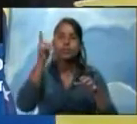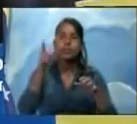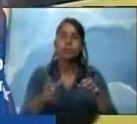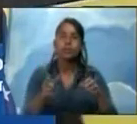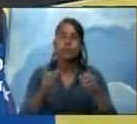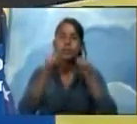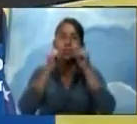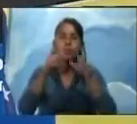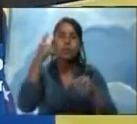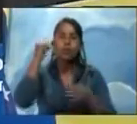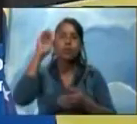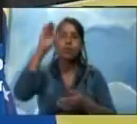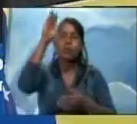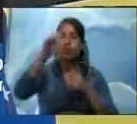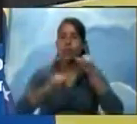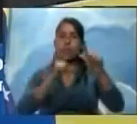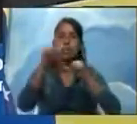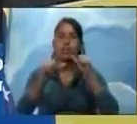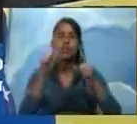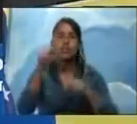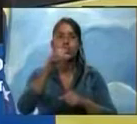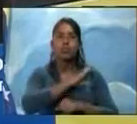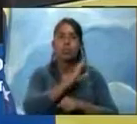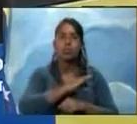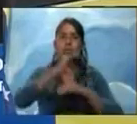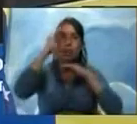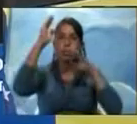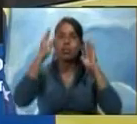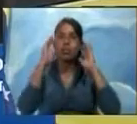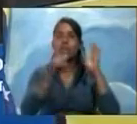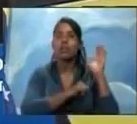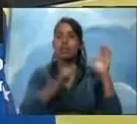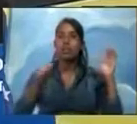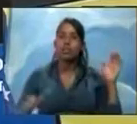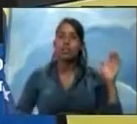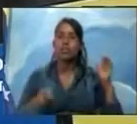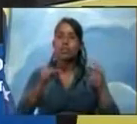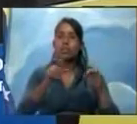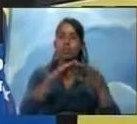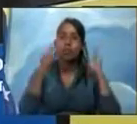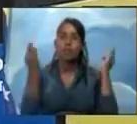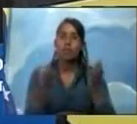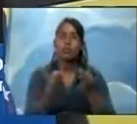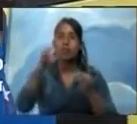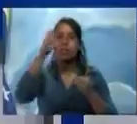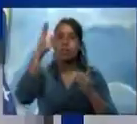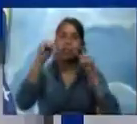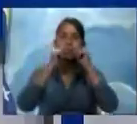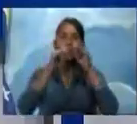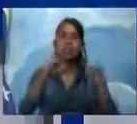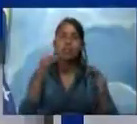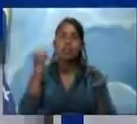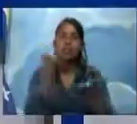para futuras generaciones si usted toma en cuenta al Señor en su familia. Que Dios te bendiga. Yeah.